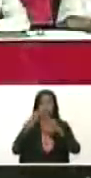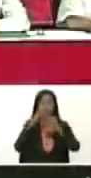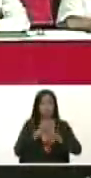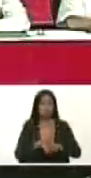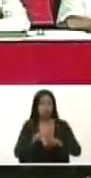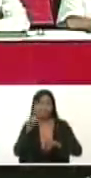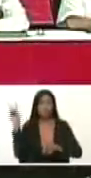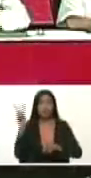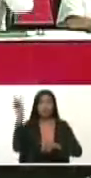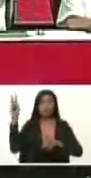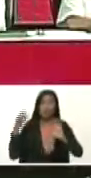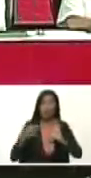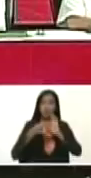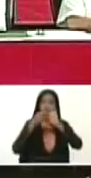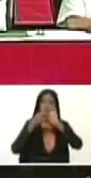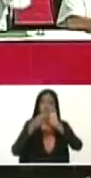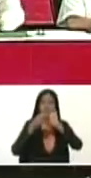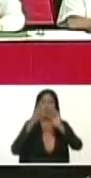Venezuela unida.